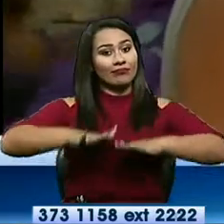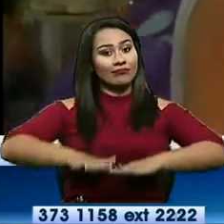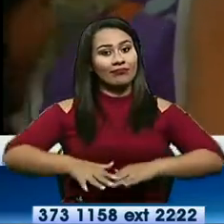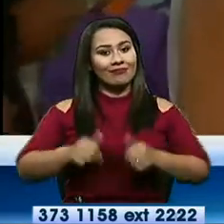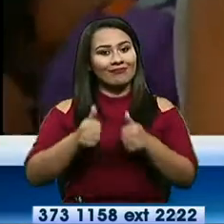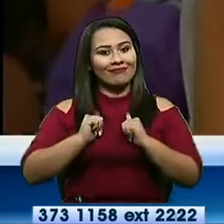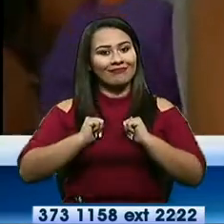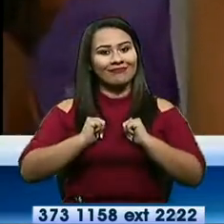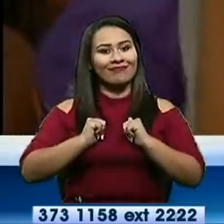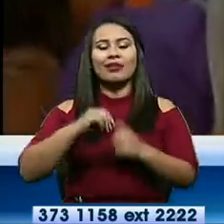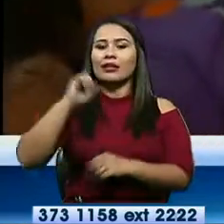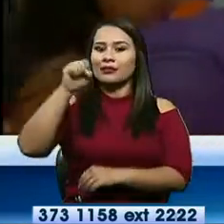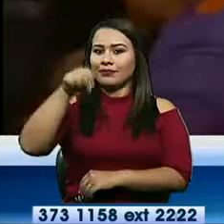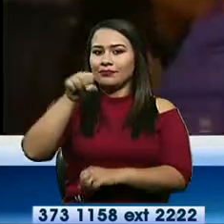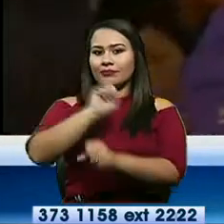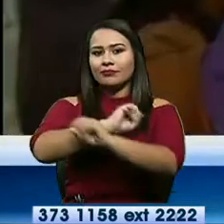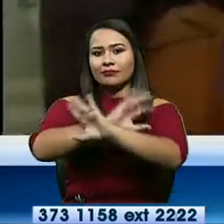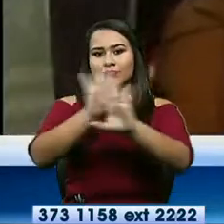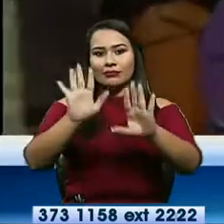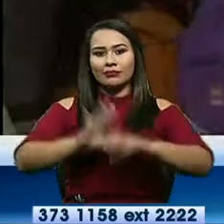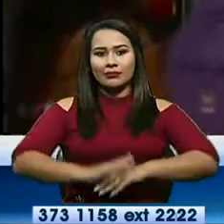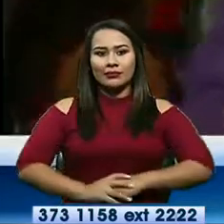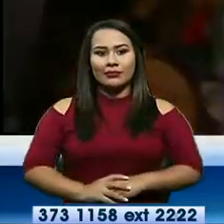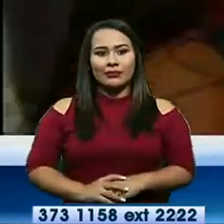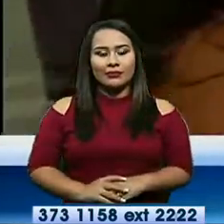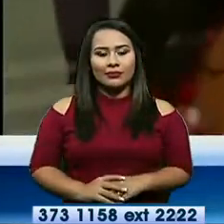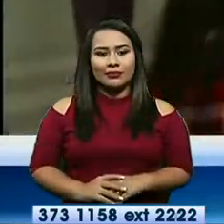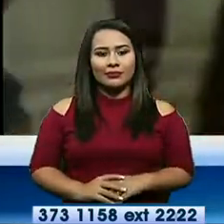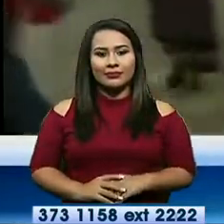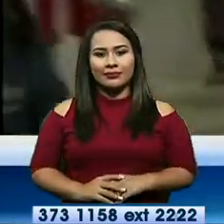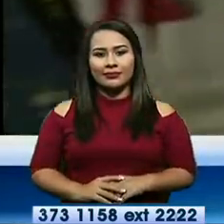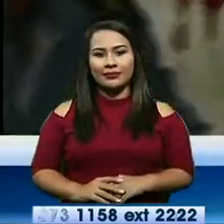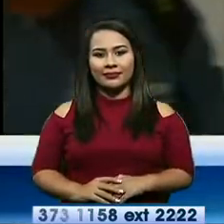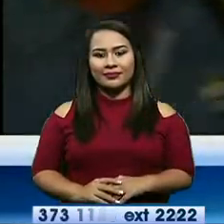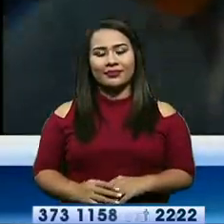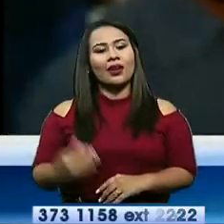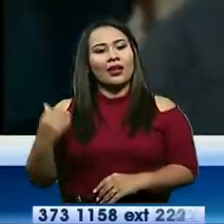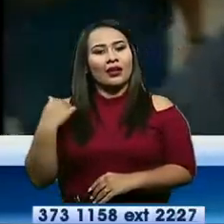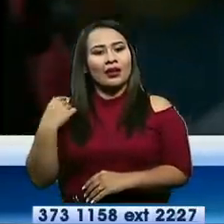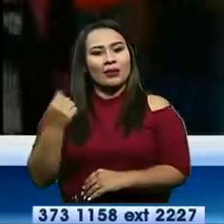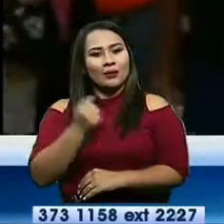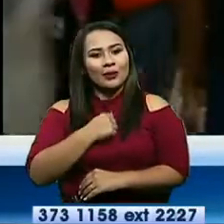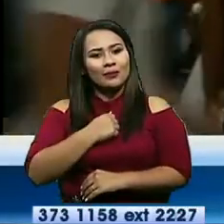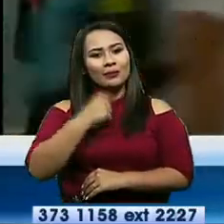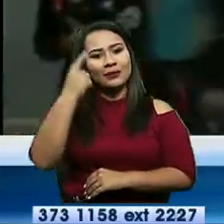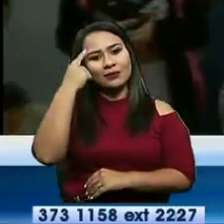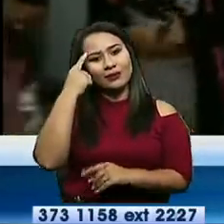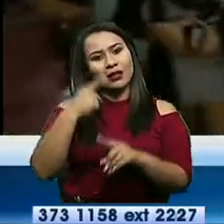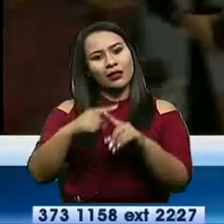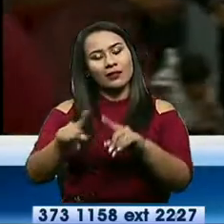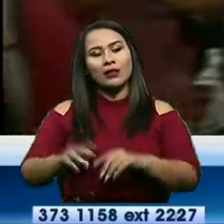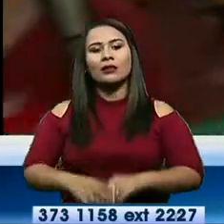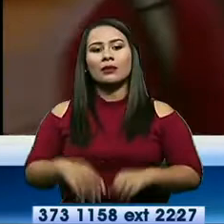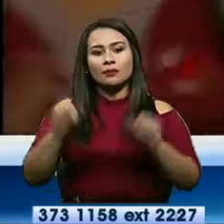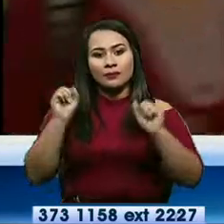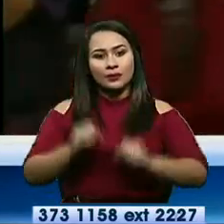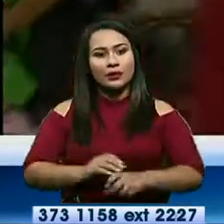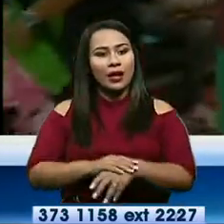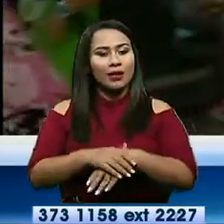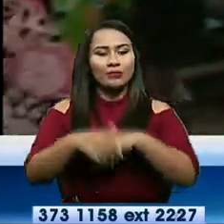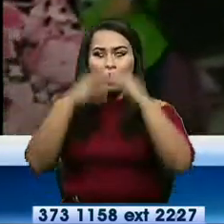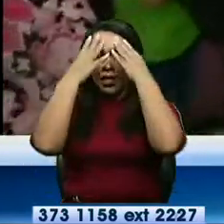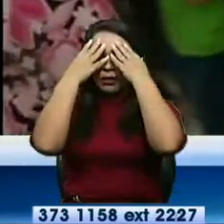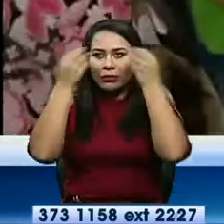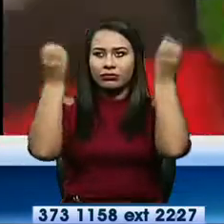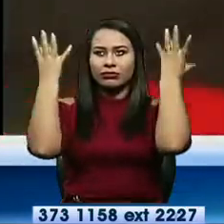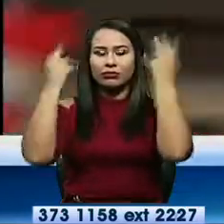nos da? Claro, eso es para de todas maneras tener otro ambiente y sacar el estrés, por decirlo. ¿Cómo fluye?